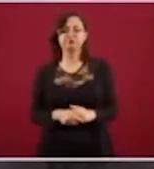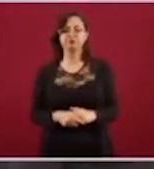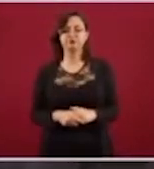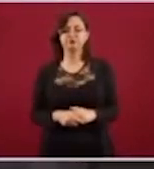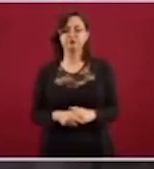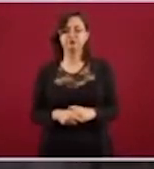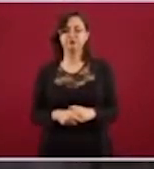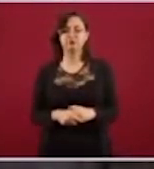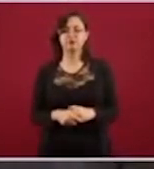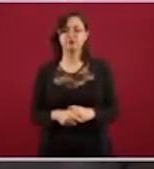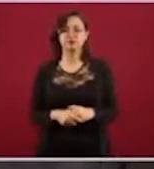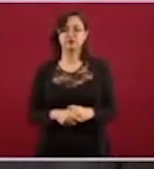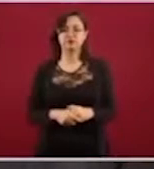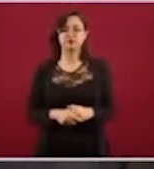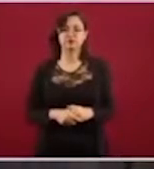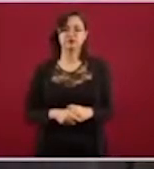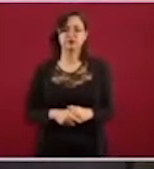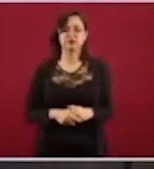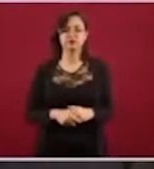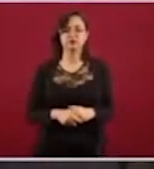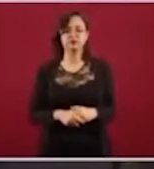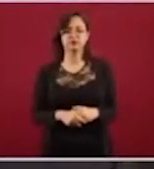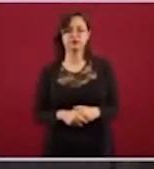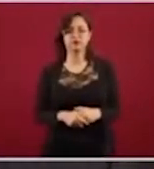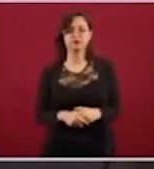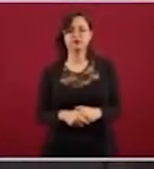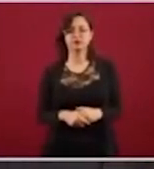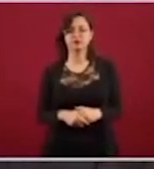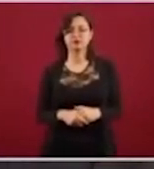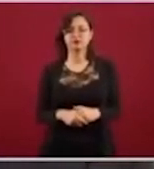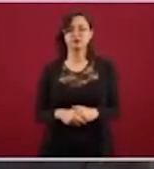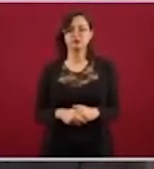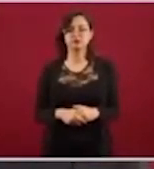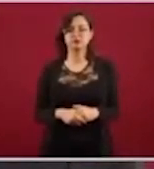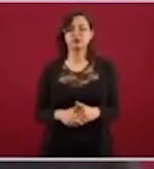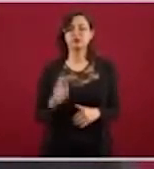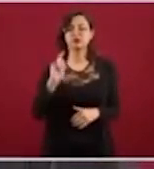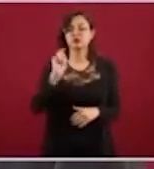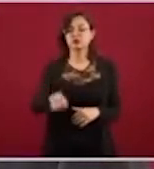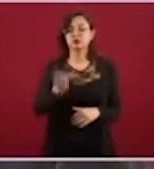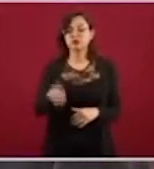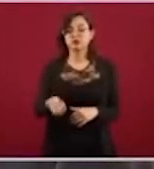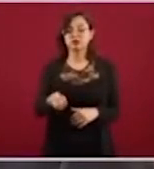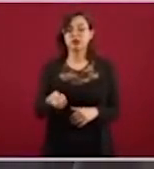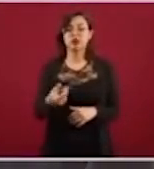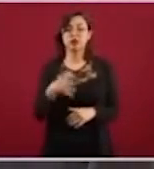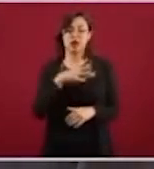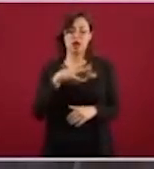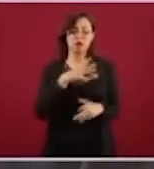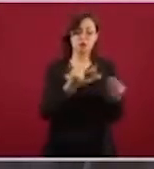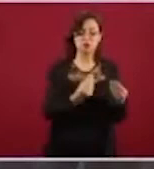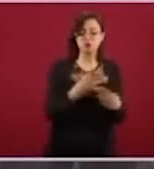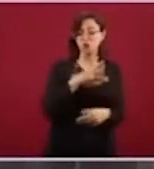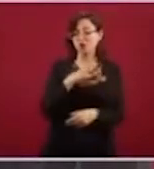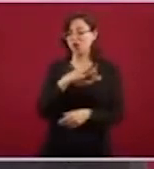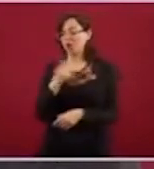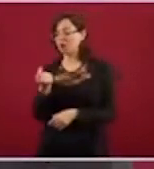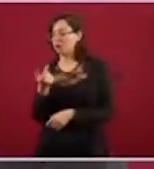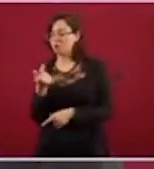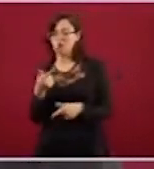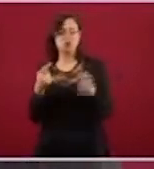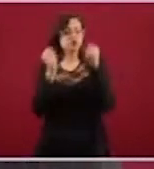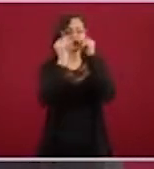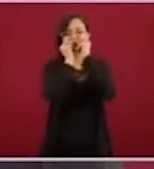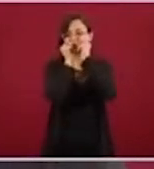O sea que lo poco o mucho que se tenga se va a distribuir mejor,